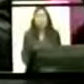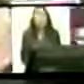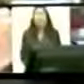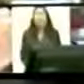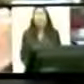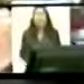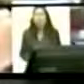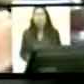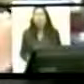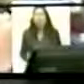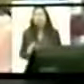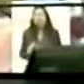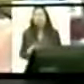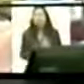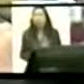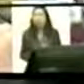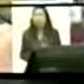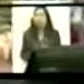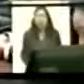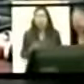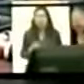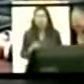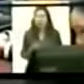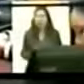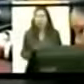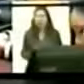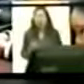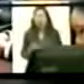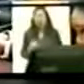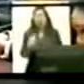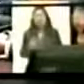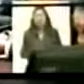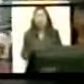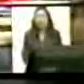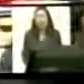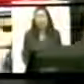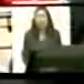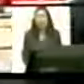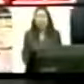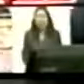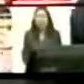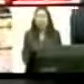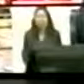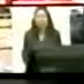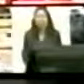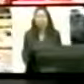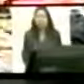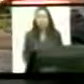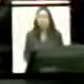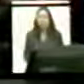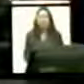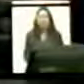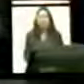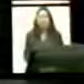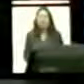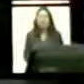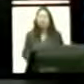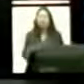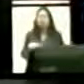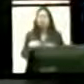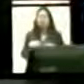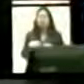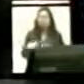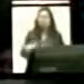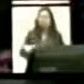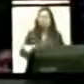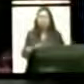El pedido fue planteado por el congresista Heriberto Benítez de Solidaridad Nacional y fue apoyado por el oficialismo y el